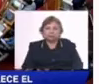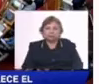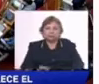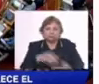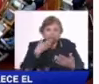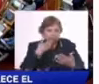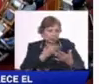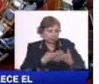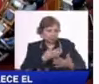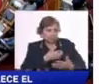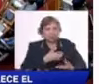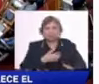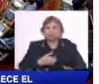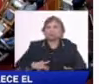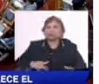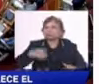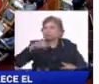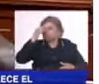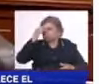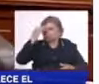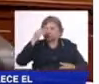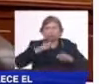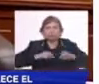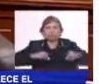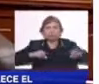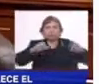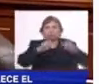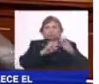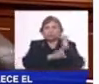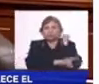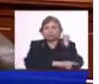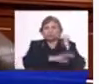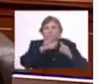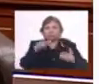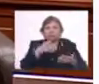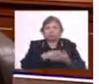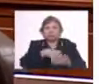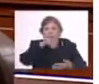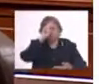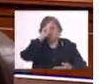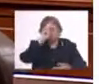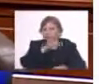Muchas gracias, presidente. Saludo al Parlamento Nacional y a todo el país.